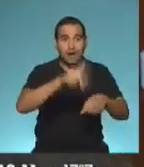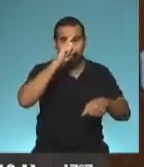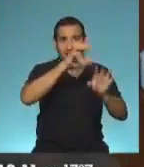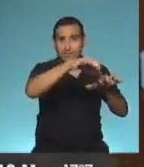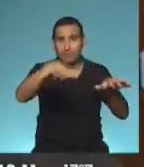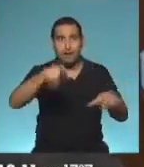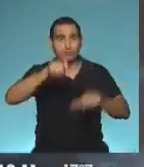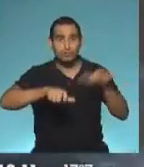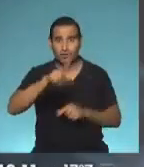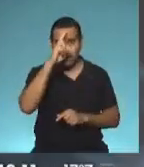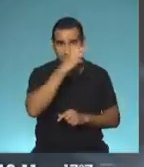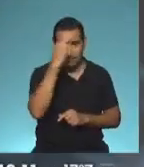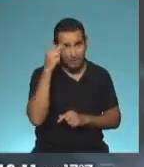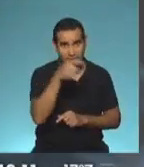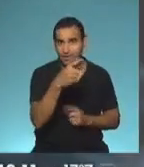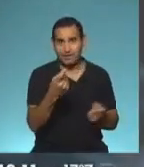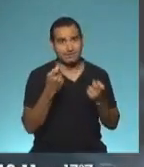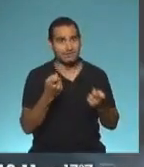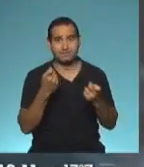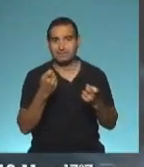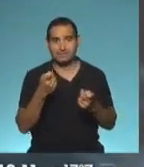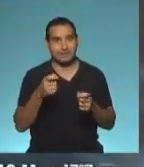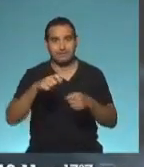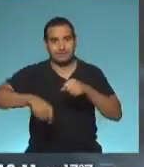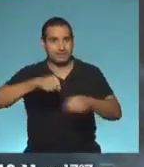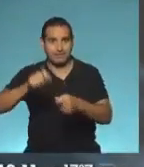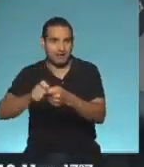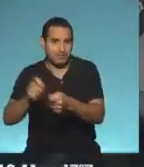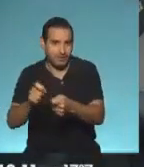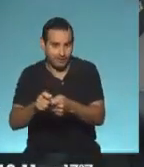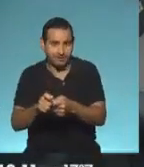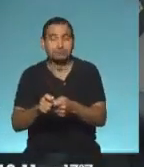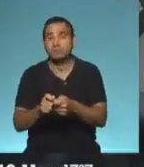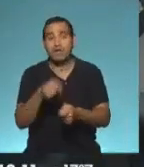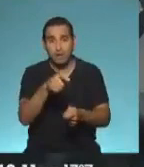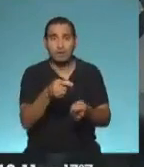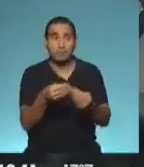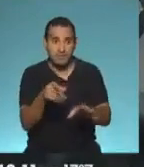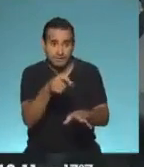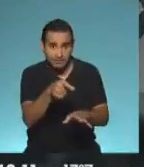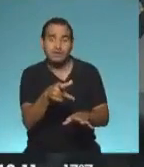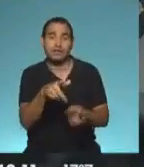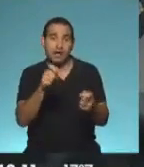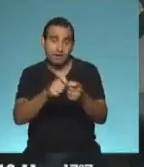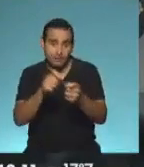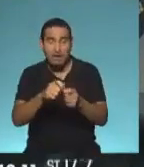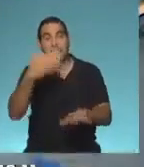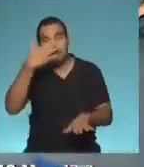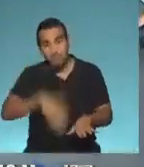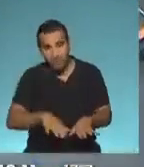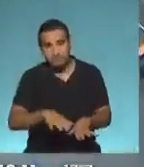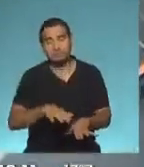enfermeros de esa gente estaba ansiosa de poder reparar su visa bueno empezamos con ese público y después todo los que venían con el